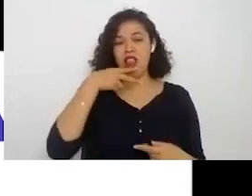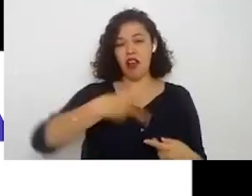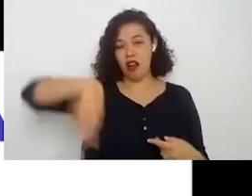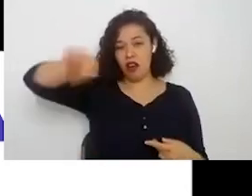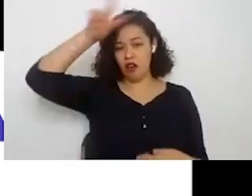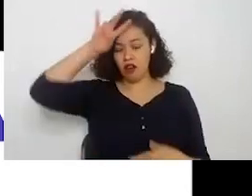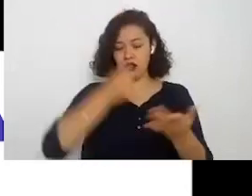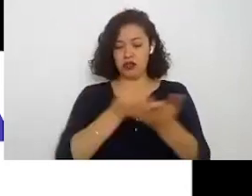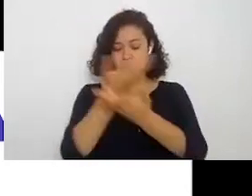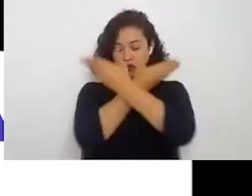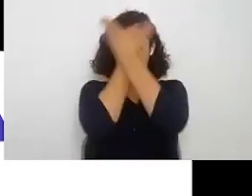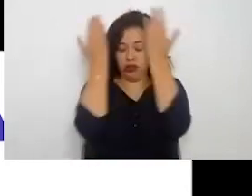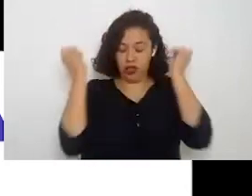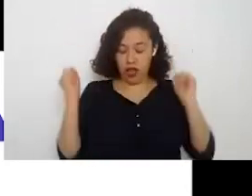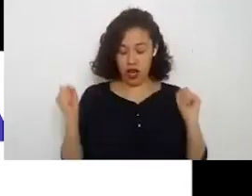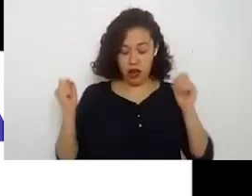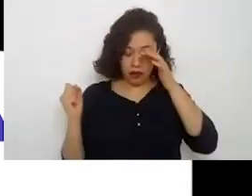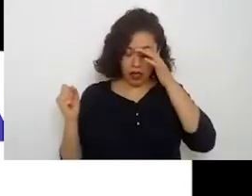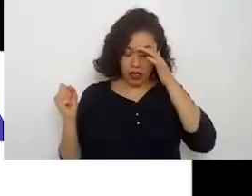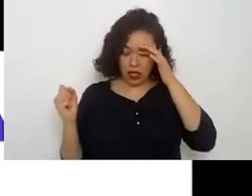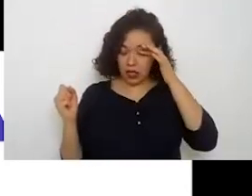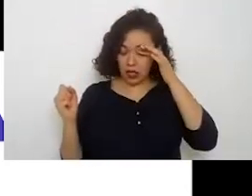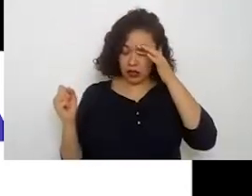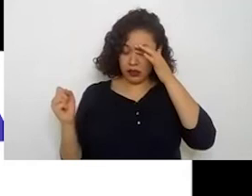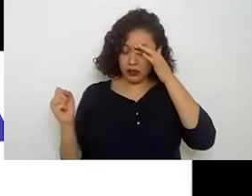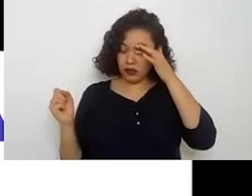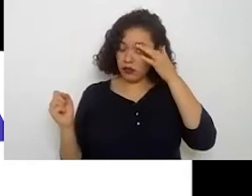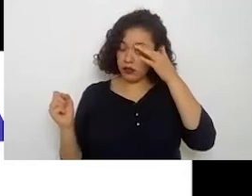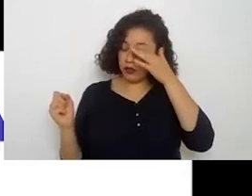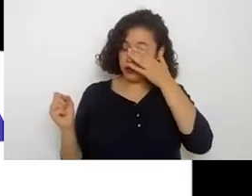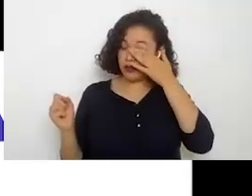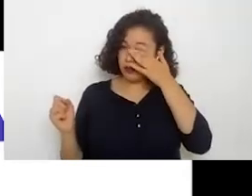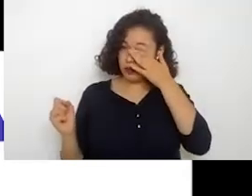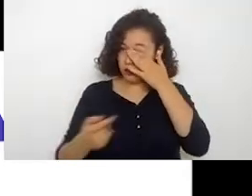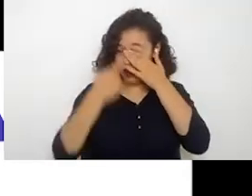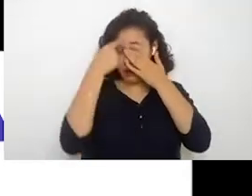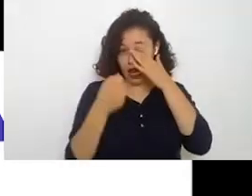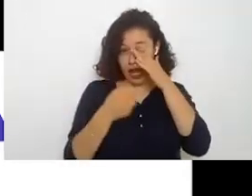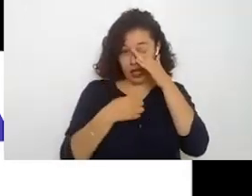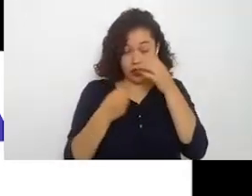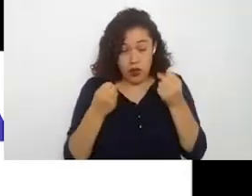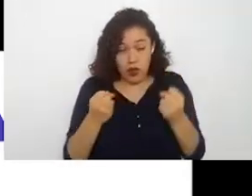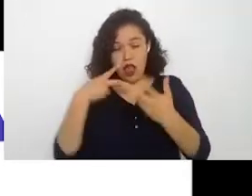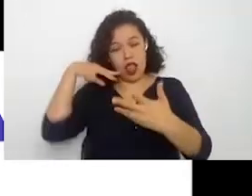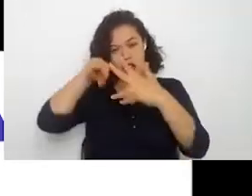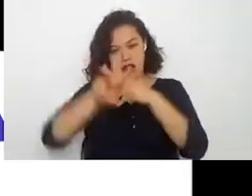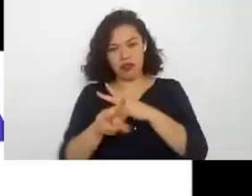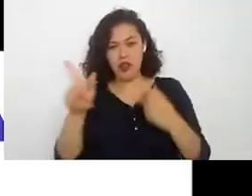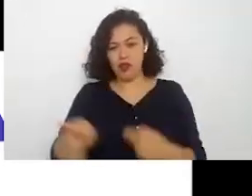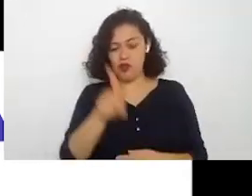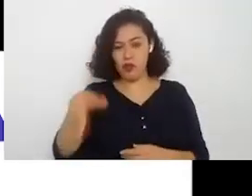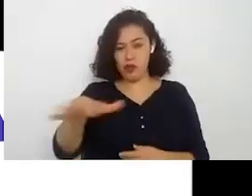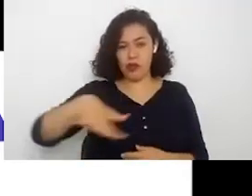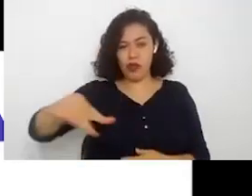de decisiones, con seguridad y con honestidad y transparencia. Un pueblo con educación